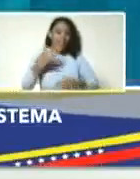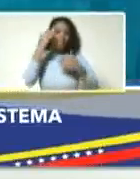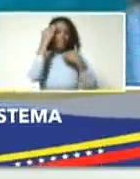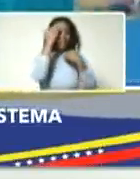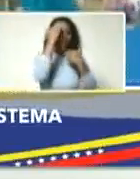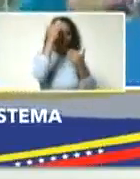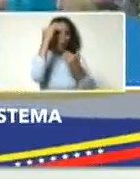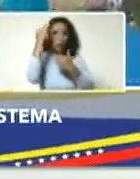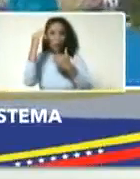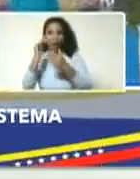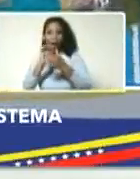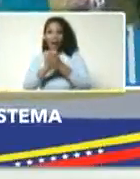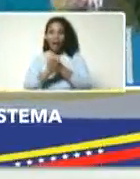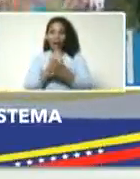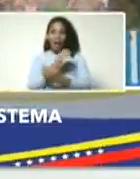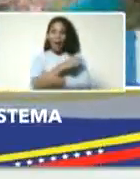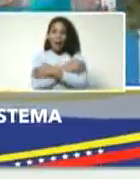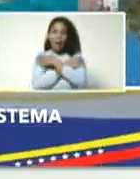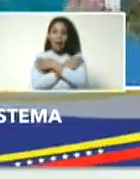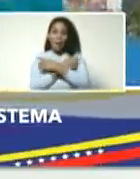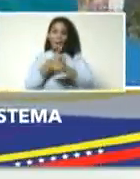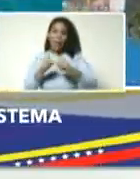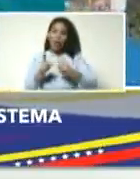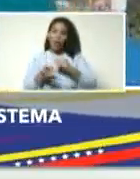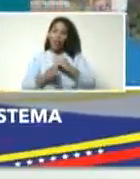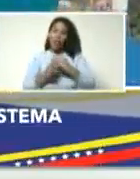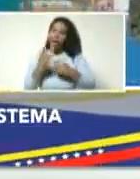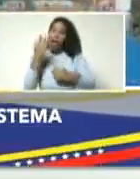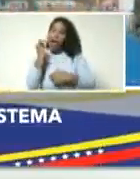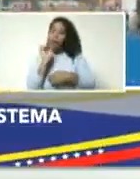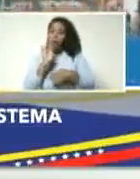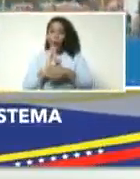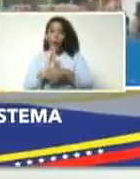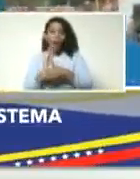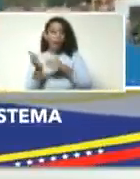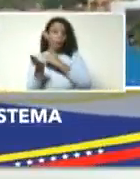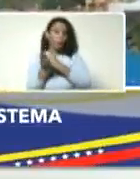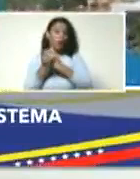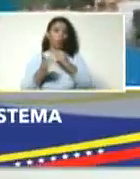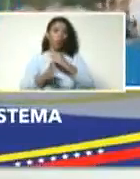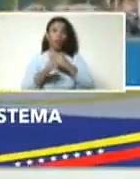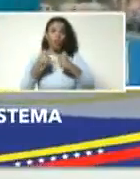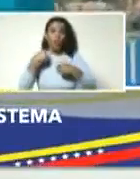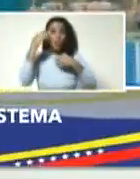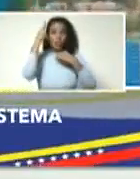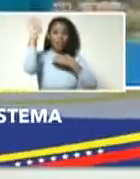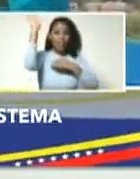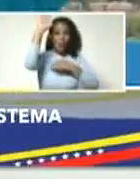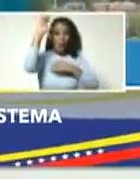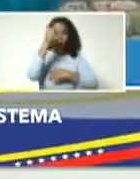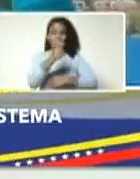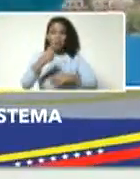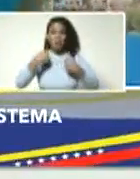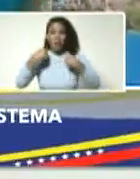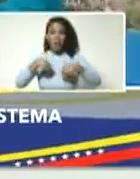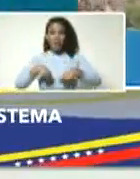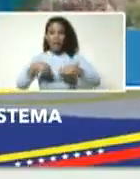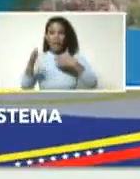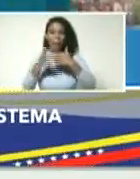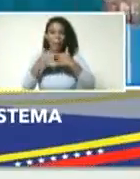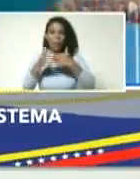saludar, agarrar y abrazar, pero nos tenemos que cuidar. Ahí estoy yo saludando a la gente ahorita que llegué aquí en las